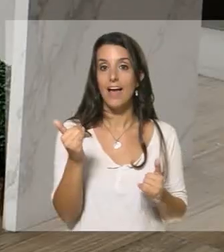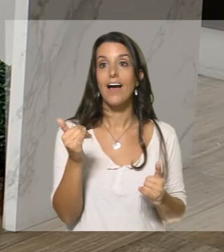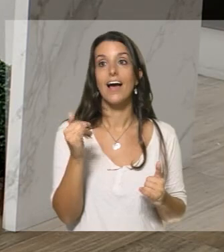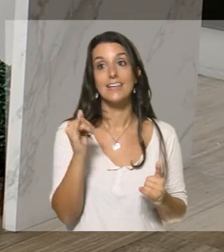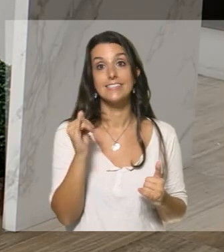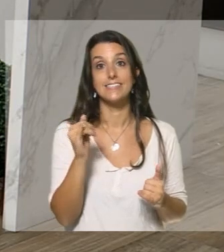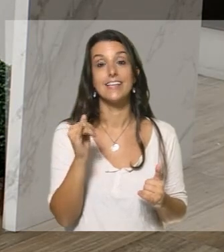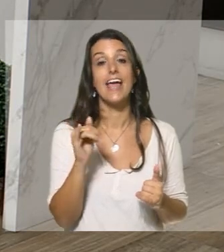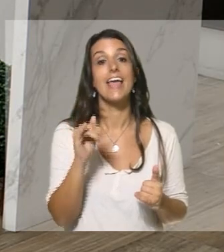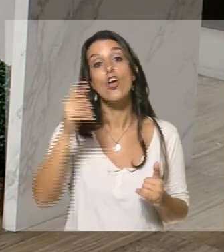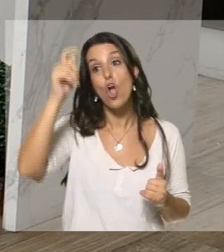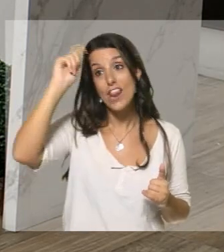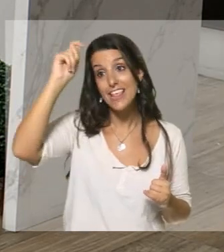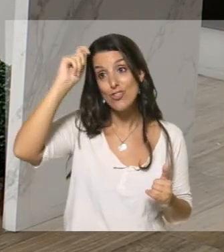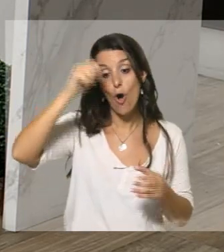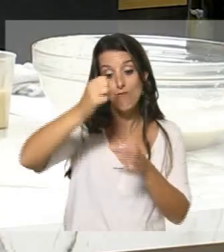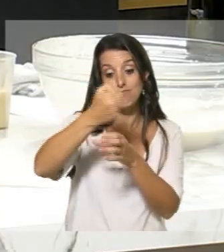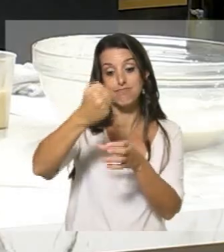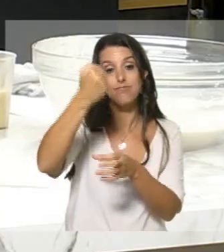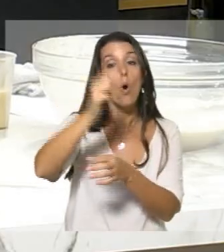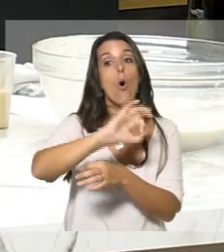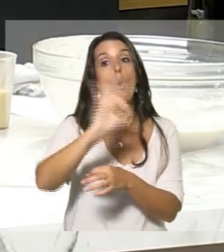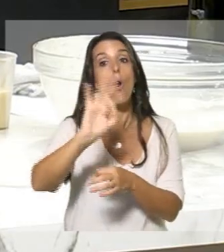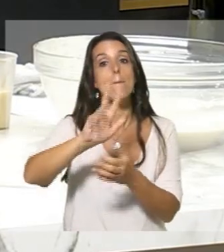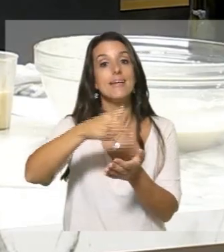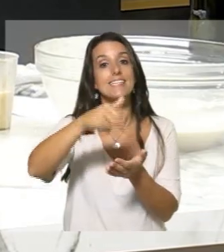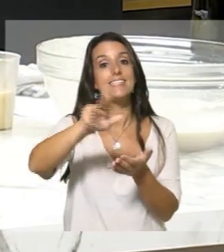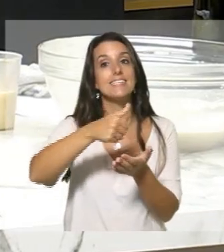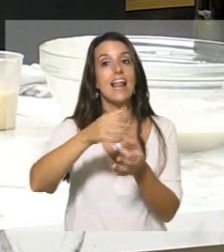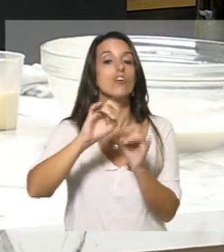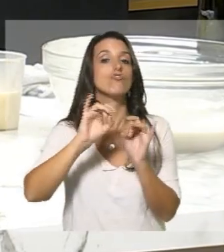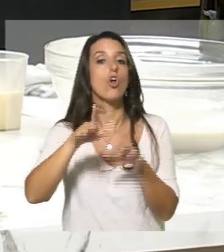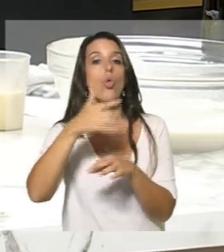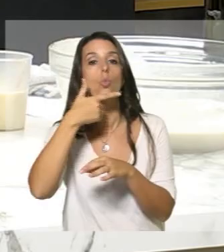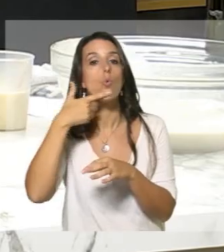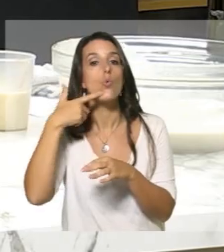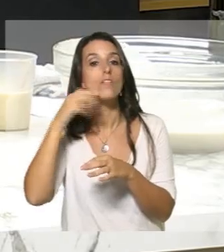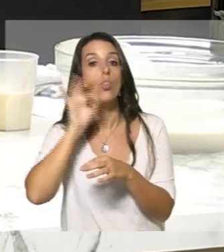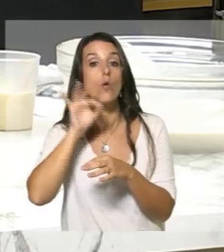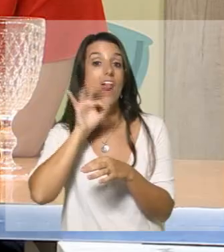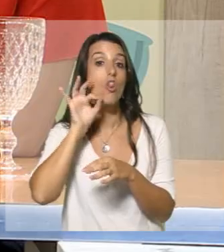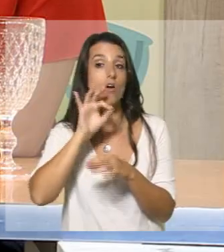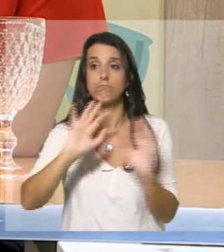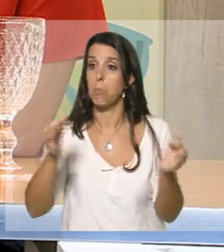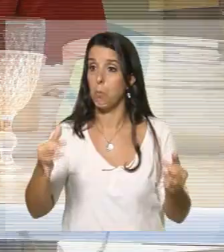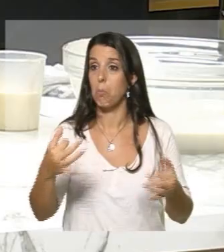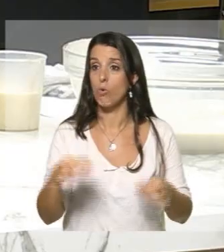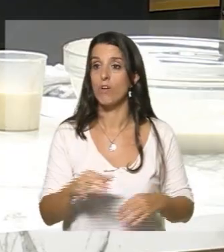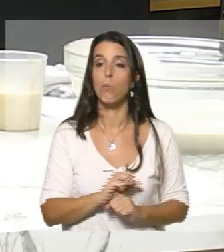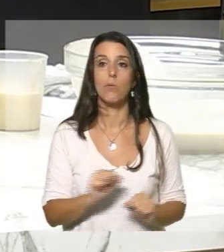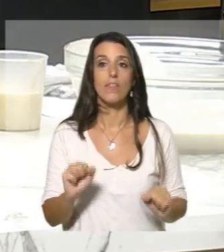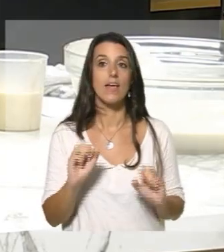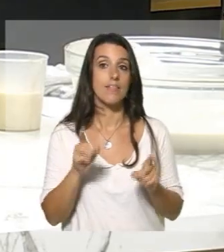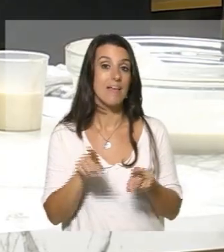los gorritos. Y si no quieren nada de eso, lo que hacen es pincelarlo con una mermelada de durazno arriba. Ah, que queda muy mirá. Bien, que es el clásico